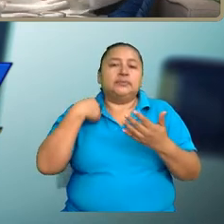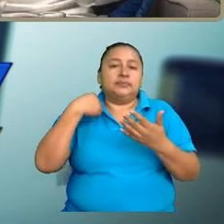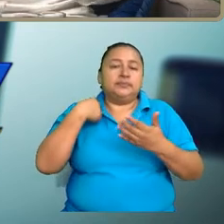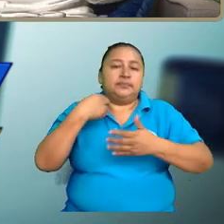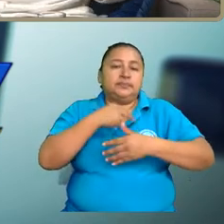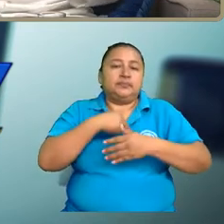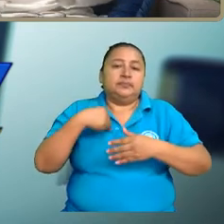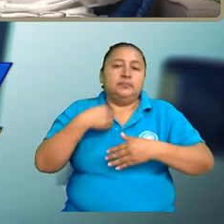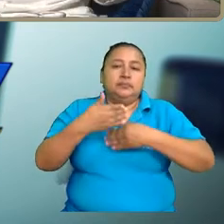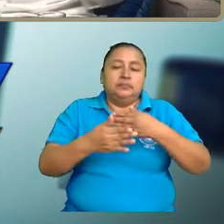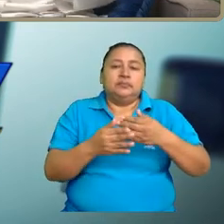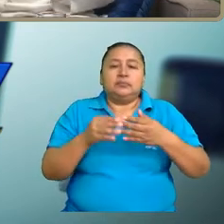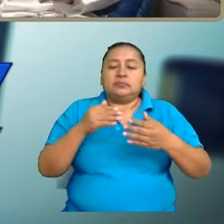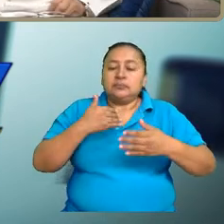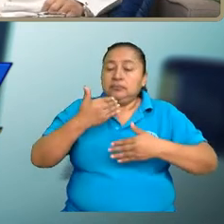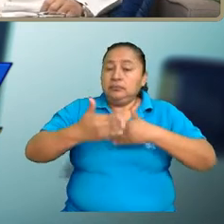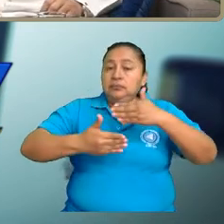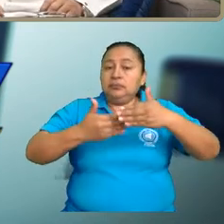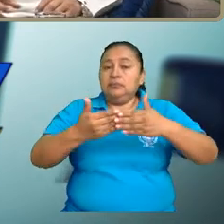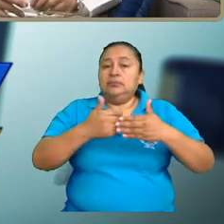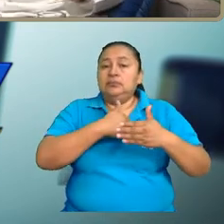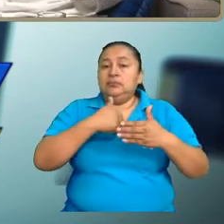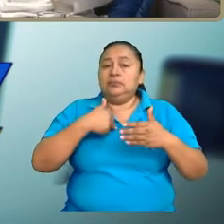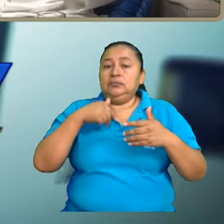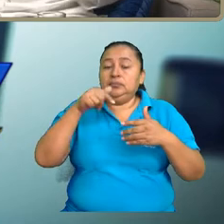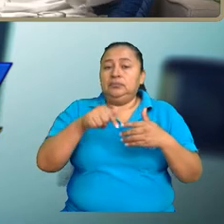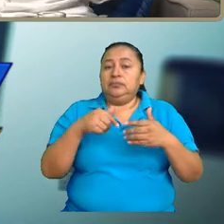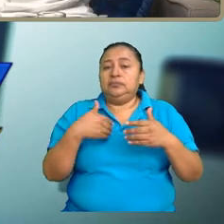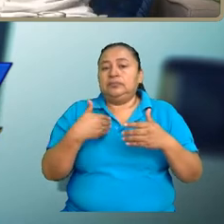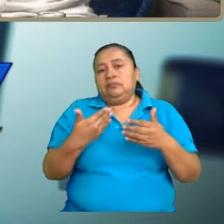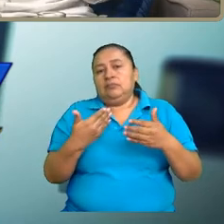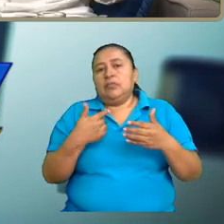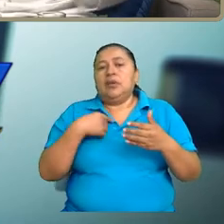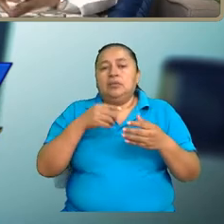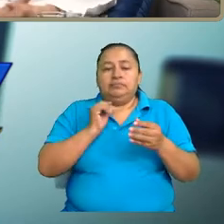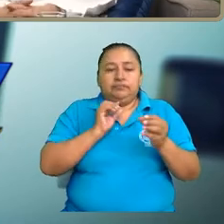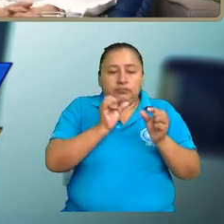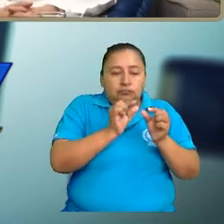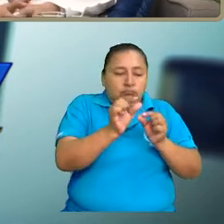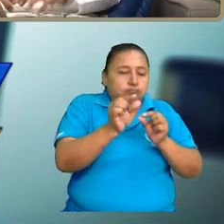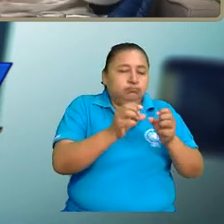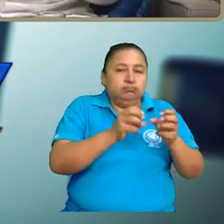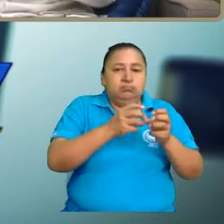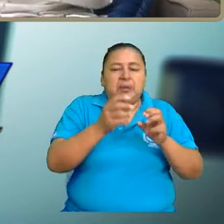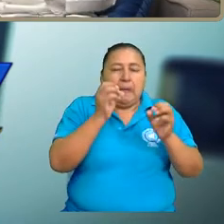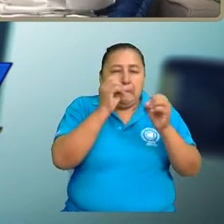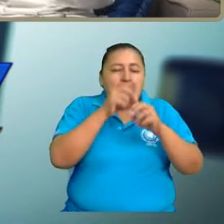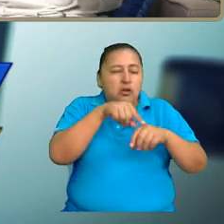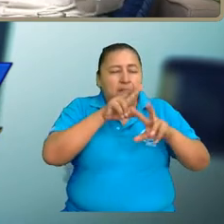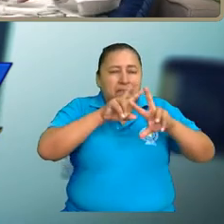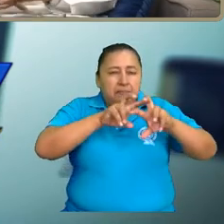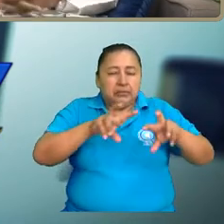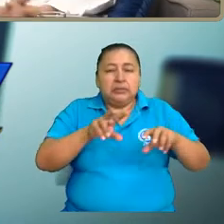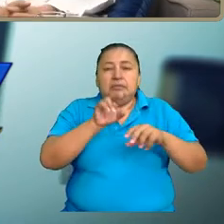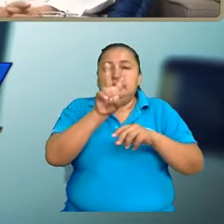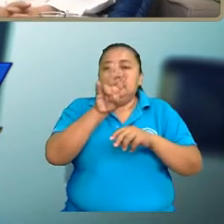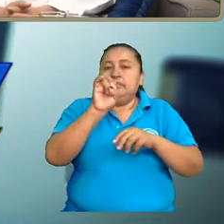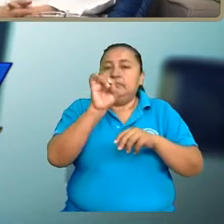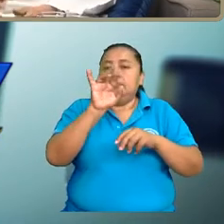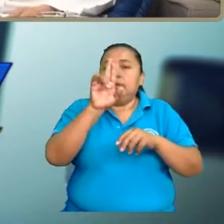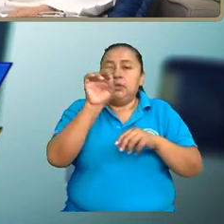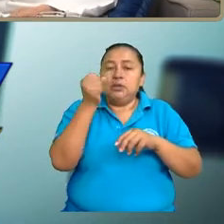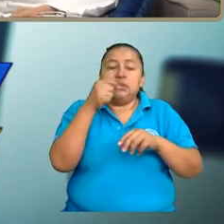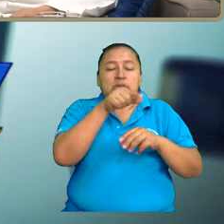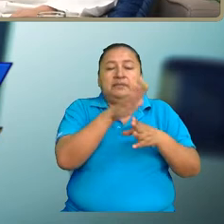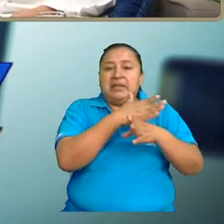desarrollando procedimientos donde estamos aislando distintos tipos de virus y vigilando distintos tipos de virus.